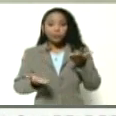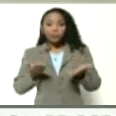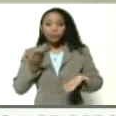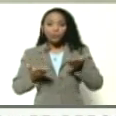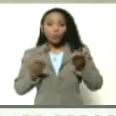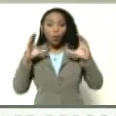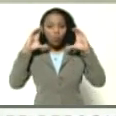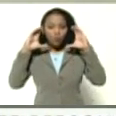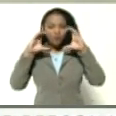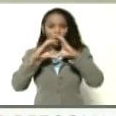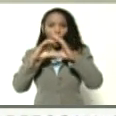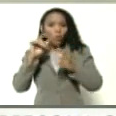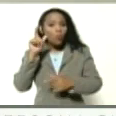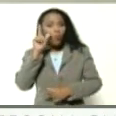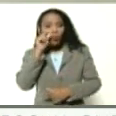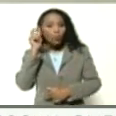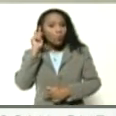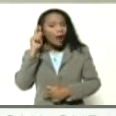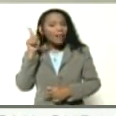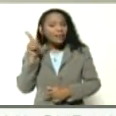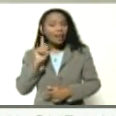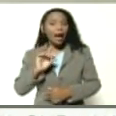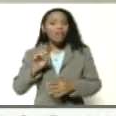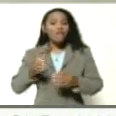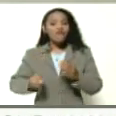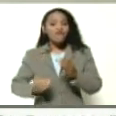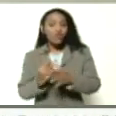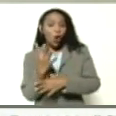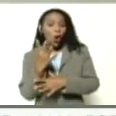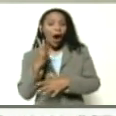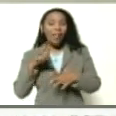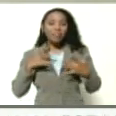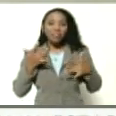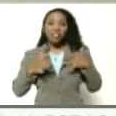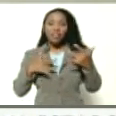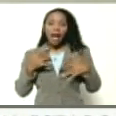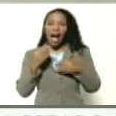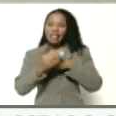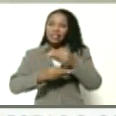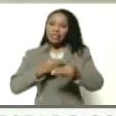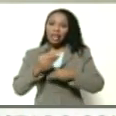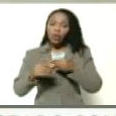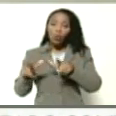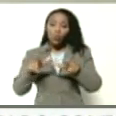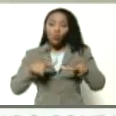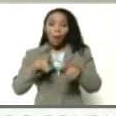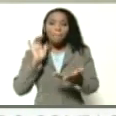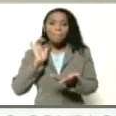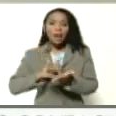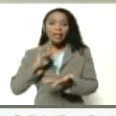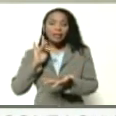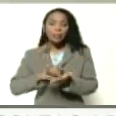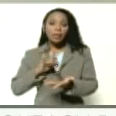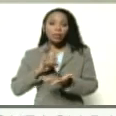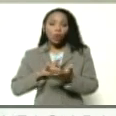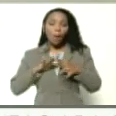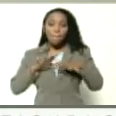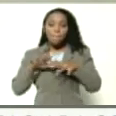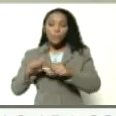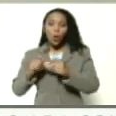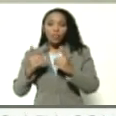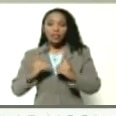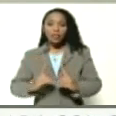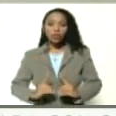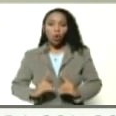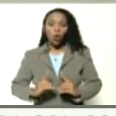enfoque de género como fundamento de sus actividades, generando espacios de participación y toma de